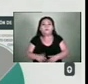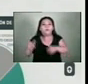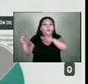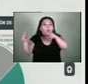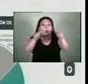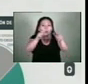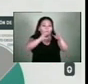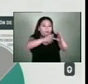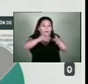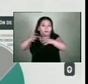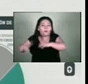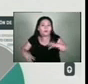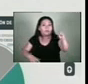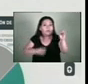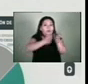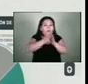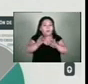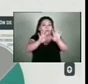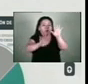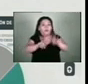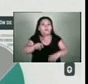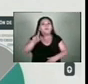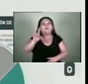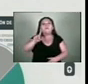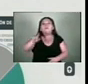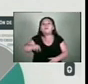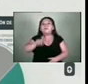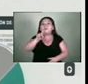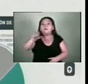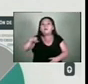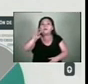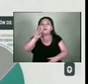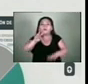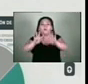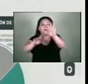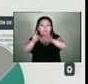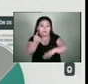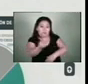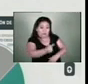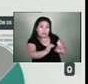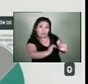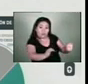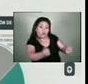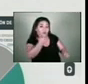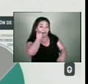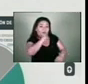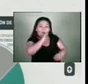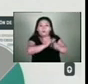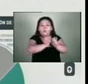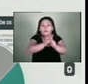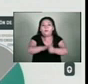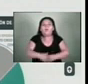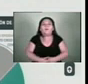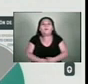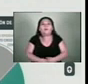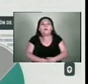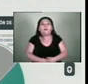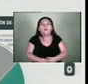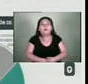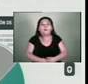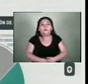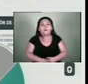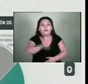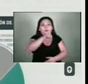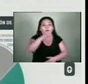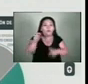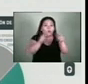etario de 0 a 9 años, son 1,296 los niños que han dado positivo por COVID-19. De